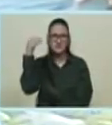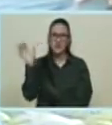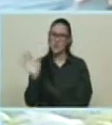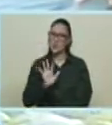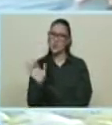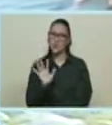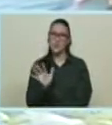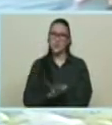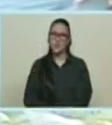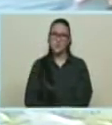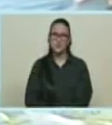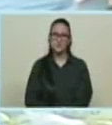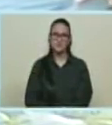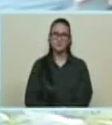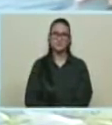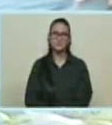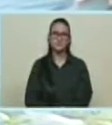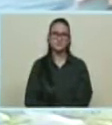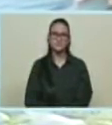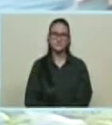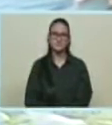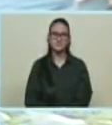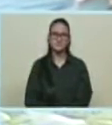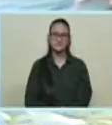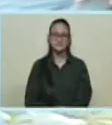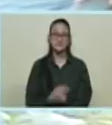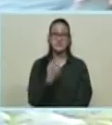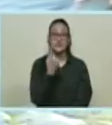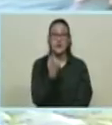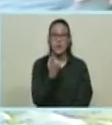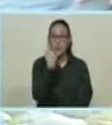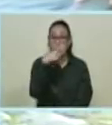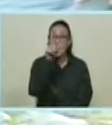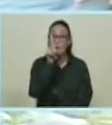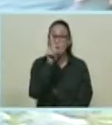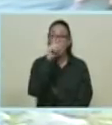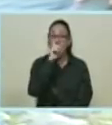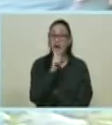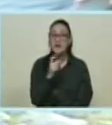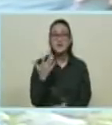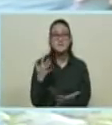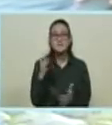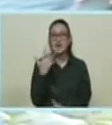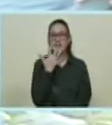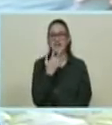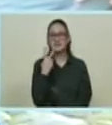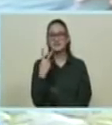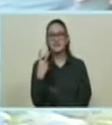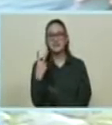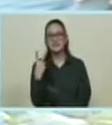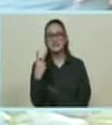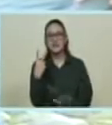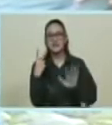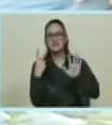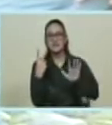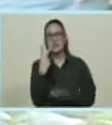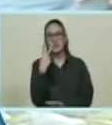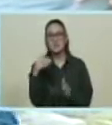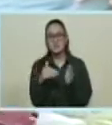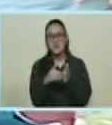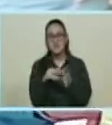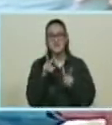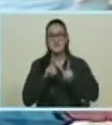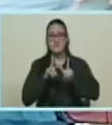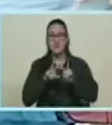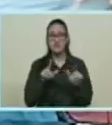Es evidente que no. Y en un solo año nosotros estamos llegando a 572.000 viviendas.